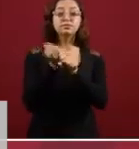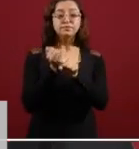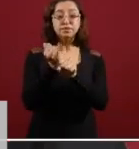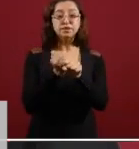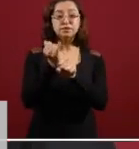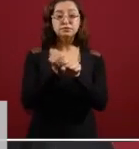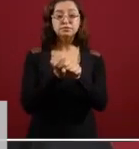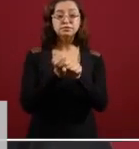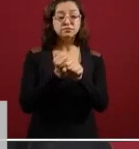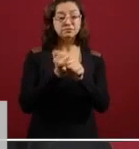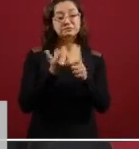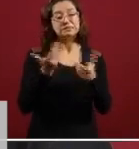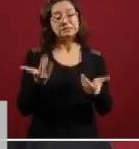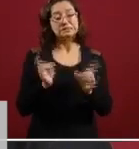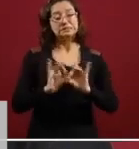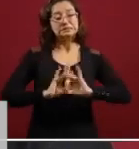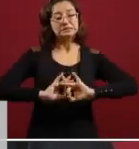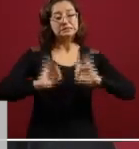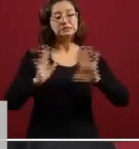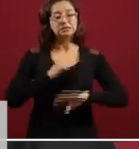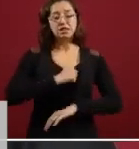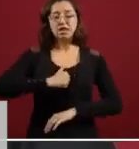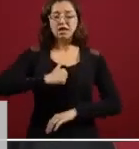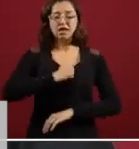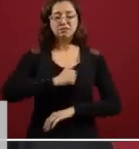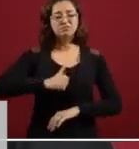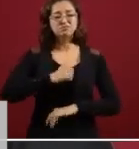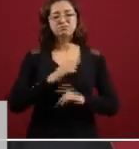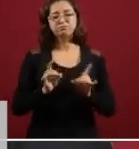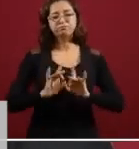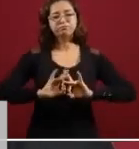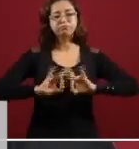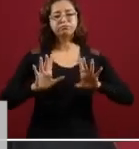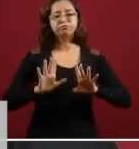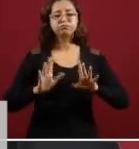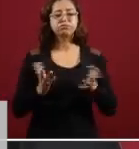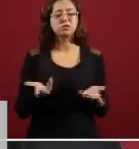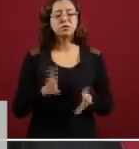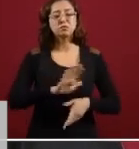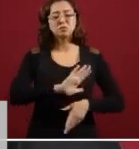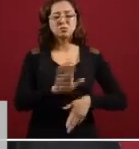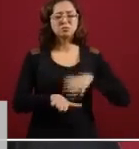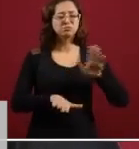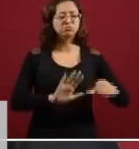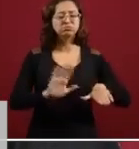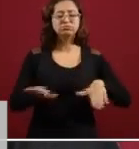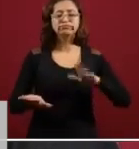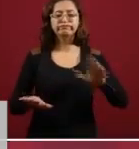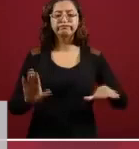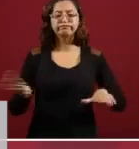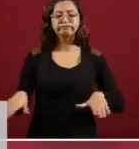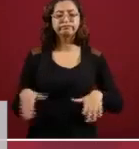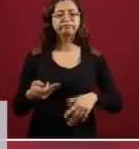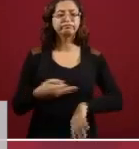en el lugar de los hechos y se garantizará acceso a la investigación que realizarán autoridades mexicanas.